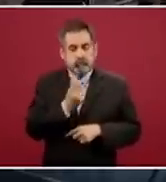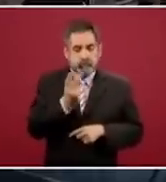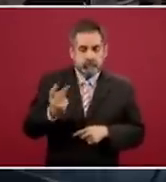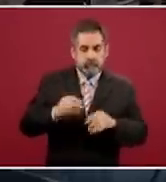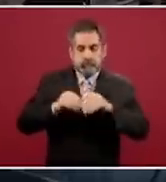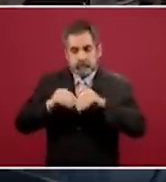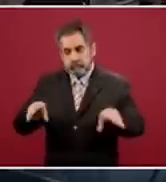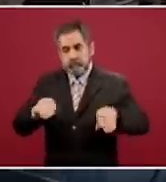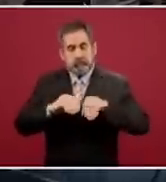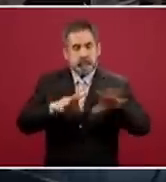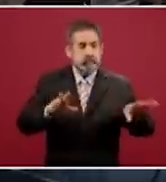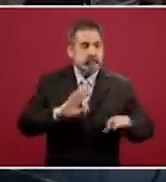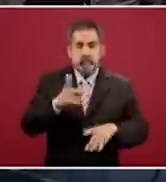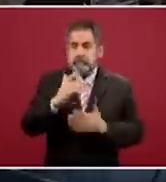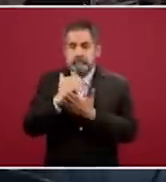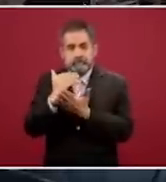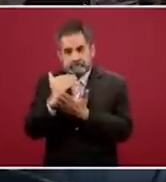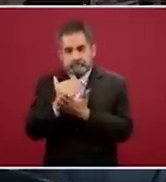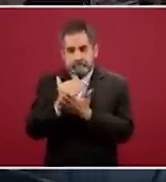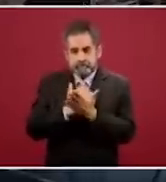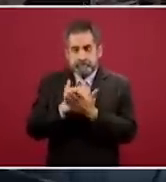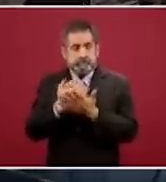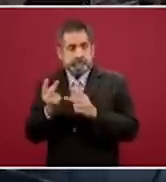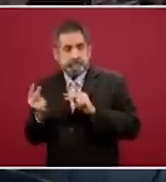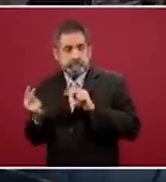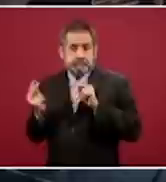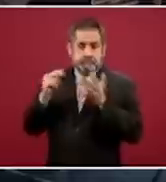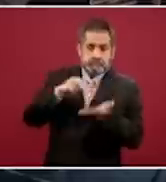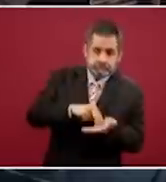comenzó ya a restringir actividades presenciales,